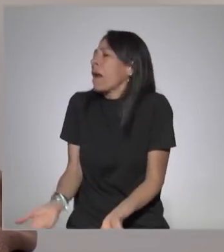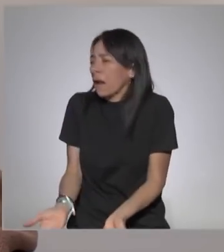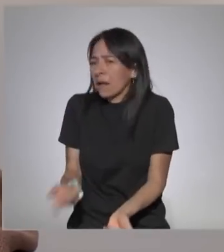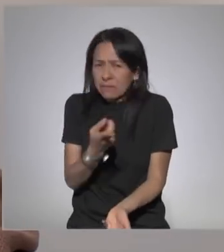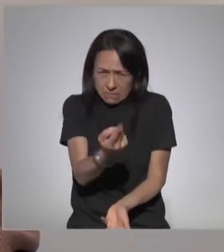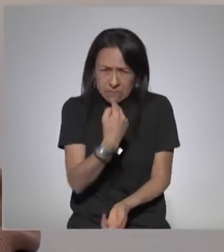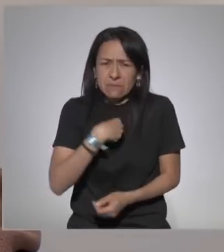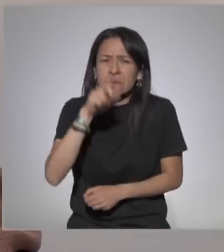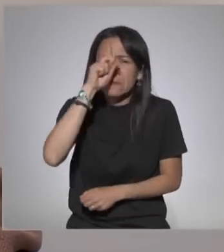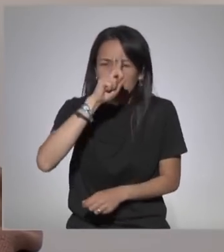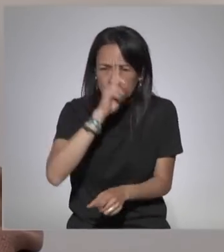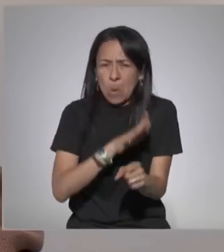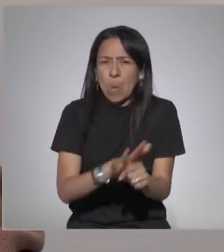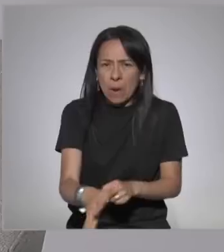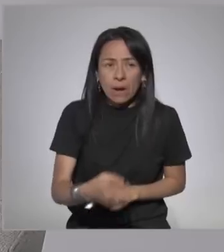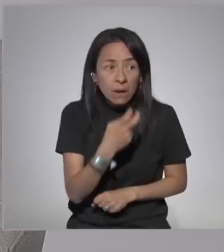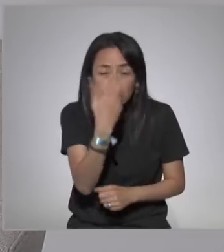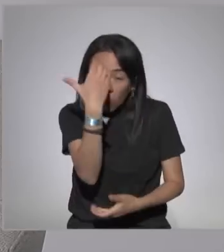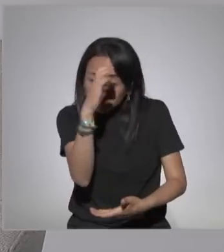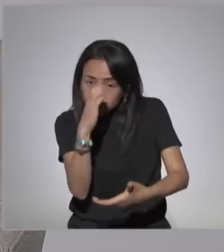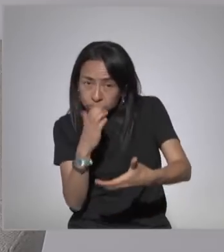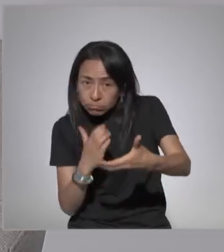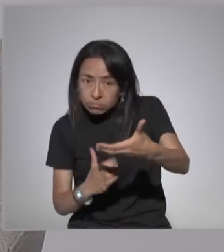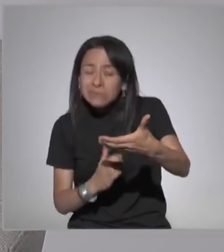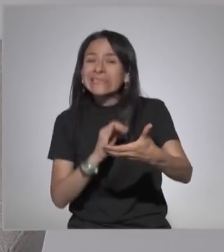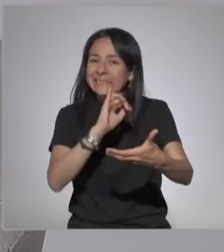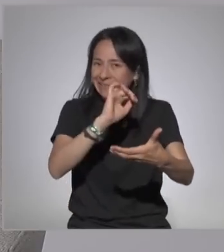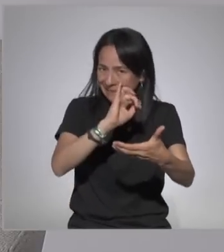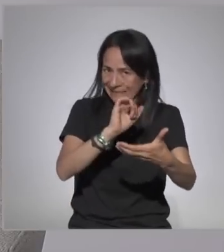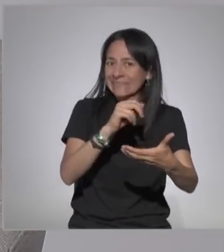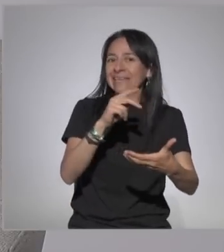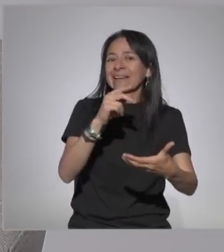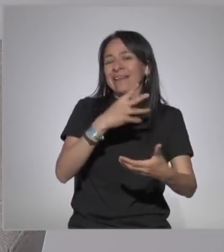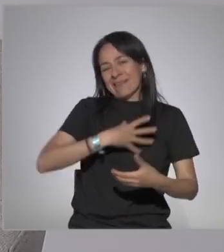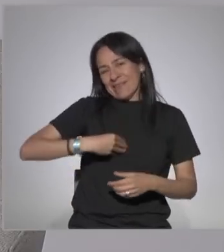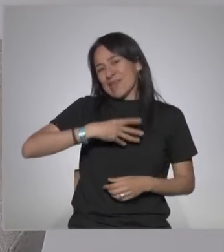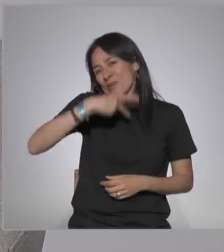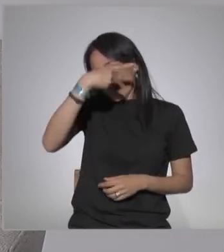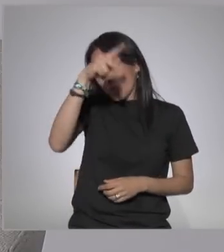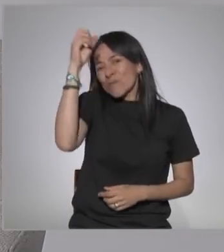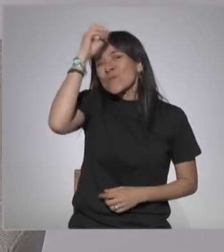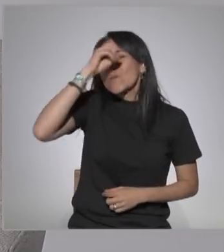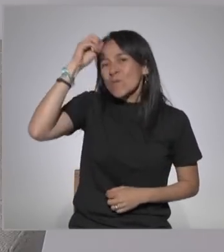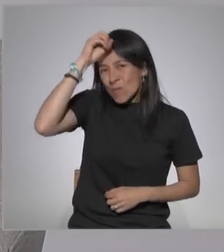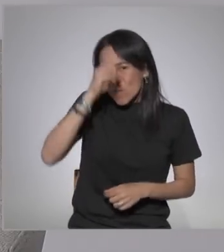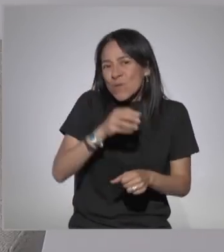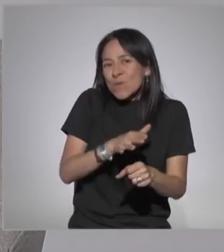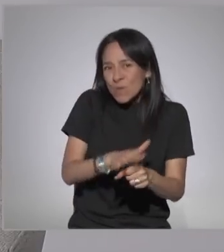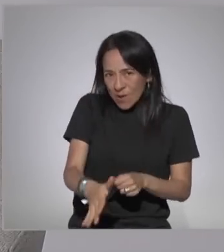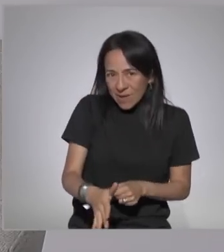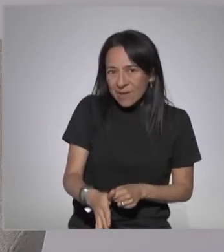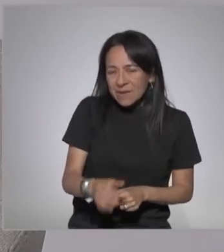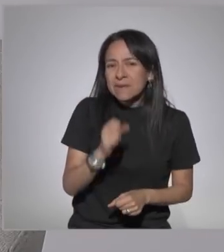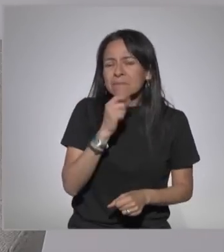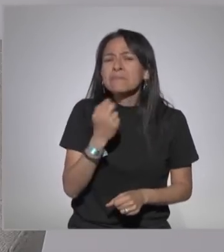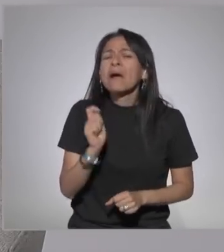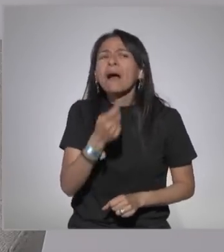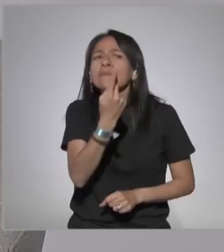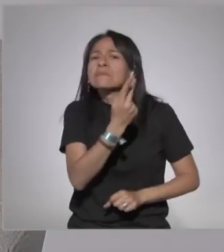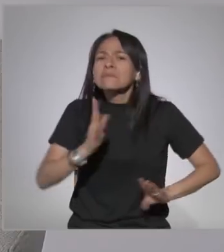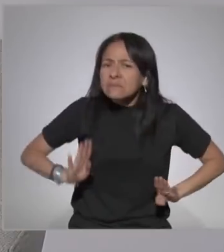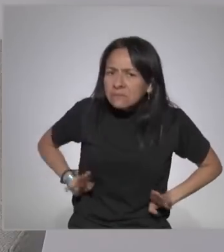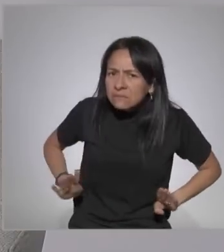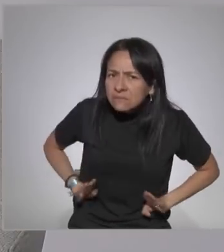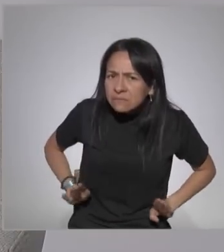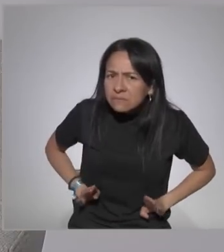Estos mensajes, bueno, creo que tienen que ver mucho, sí, con lo que opinan los hijos, que no solamente se refiere a la pareja, sino